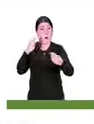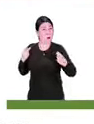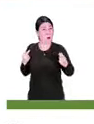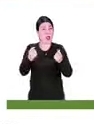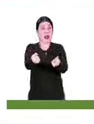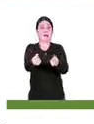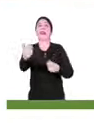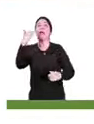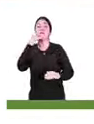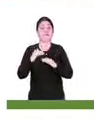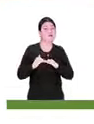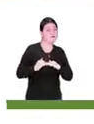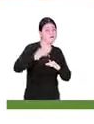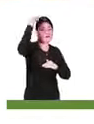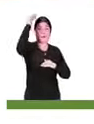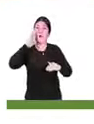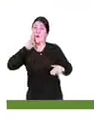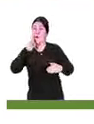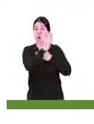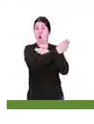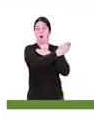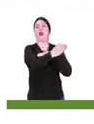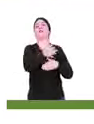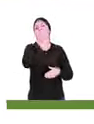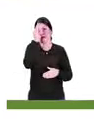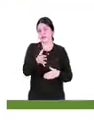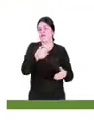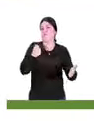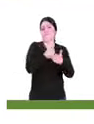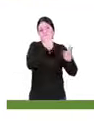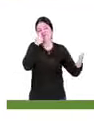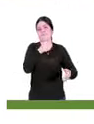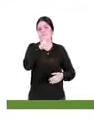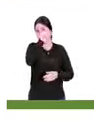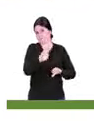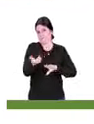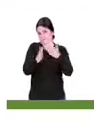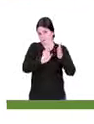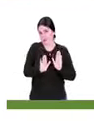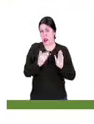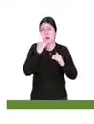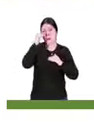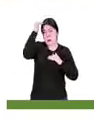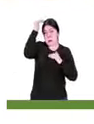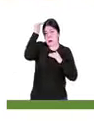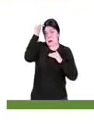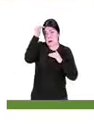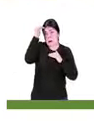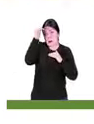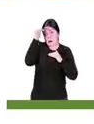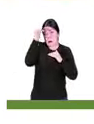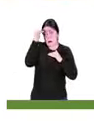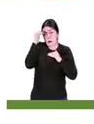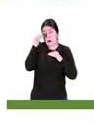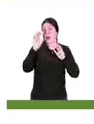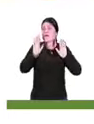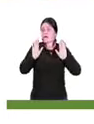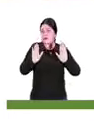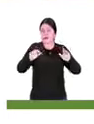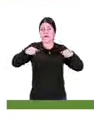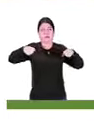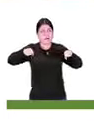más alta la velocidad, más probabilidad de que fallezcamos en el siniestro. Y por eso tenemos que ir despacio dentro